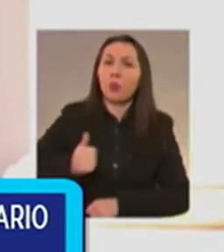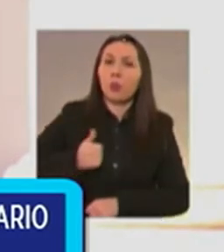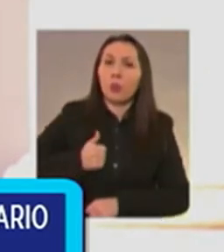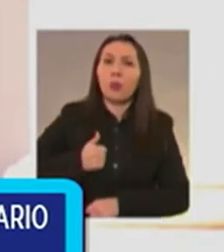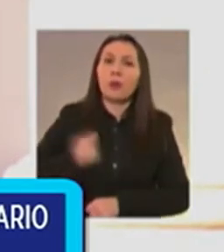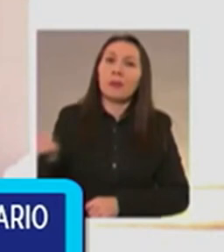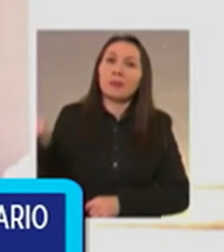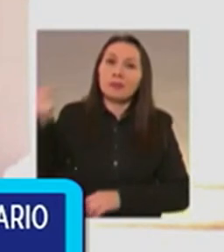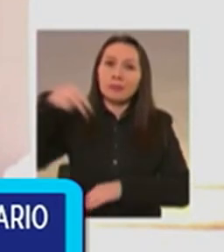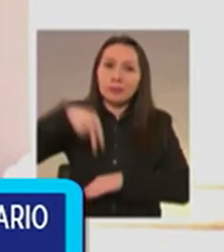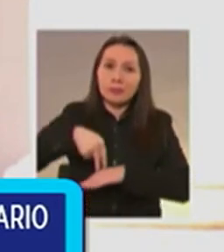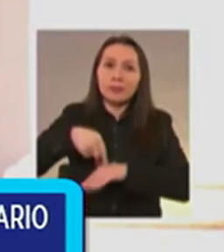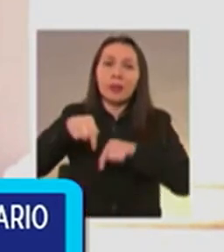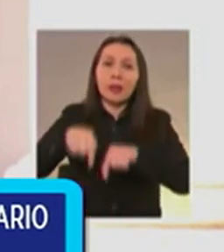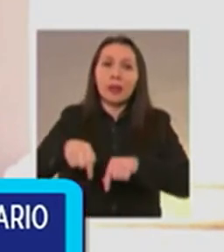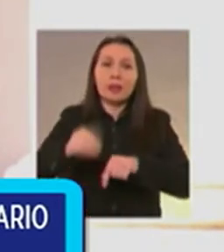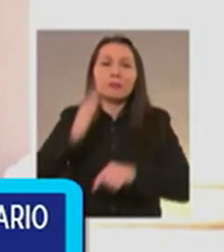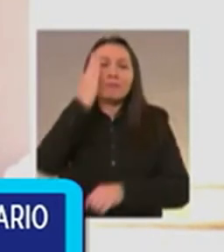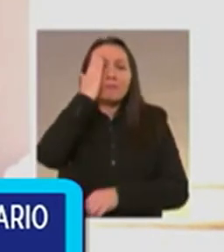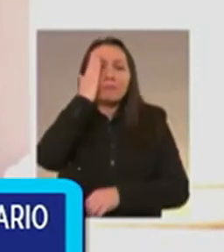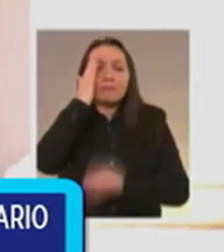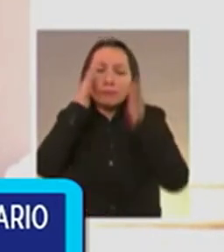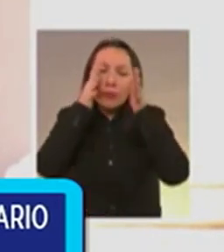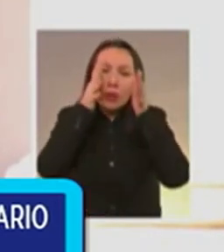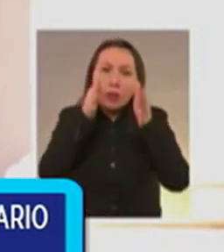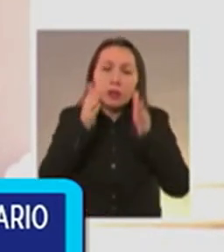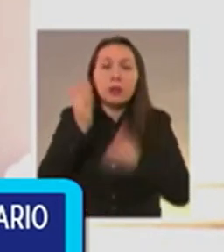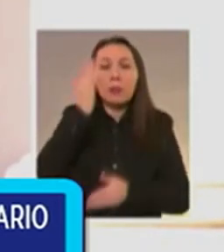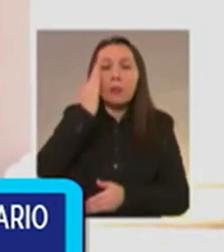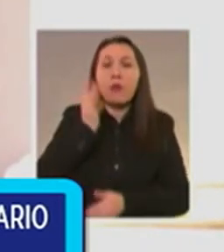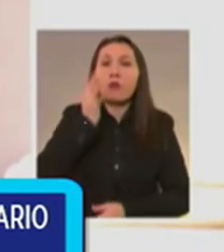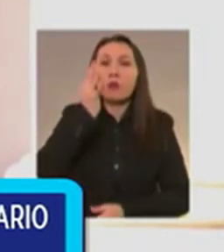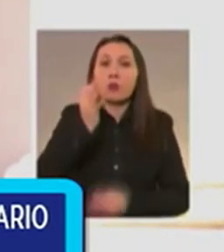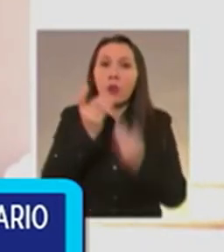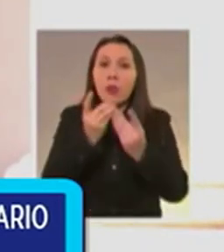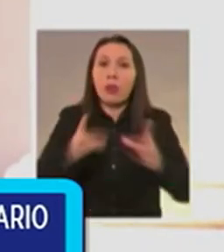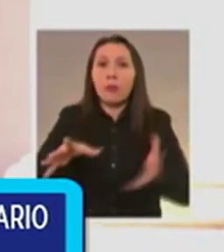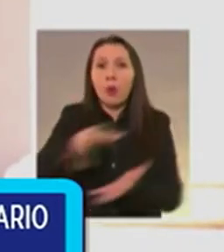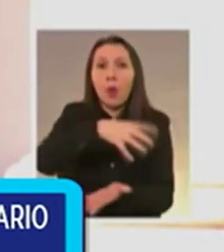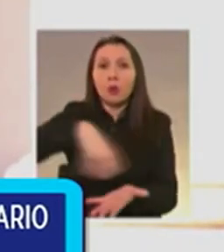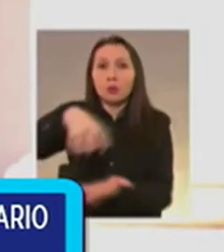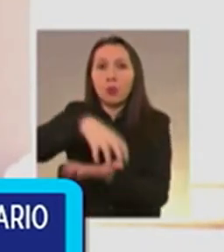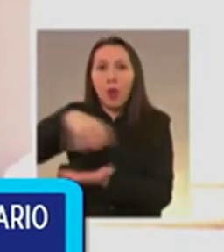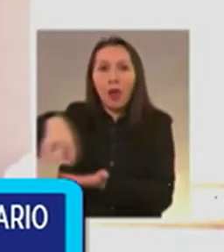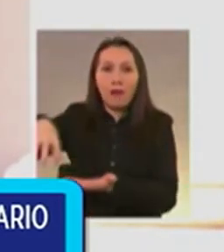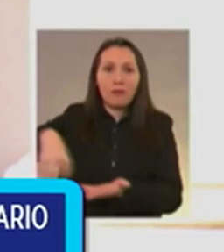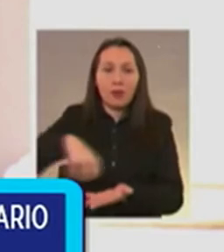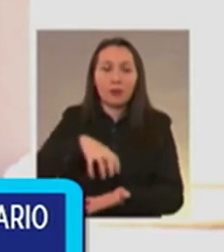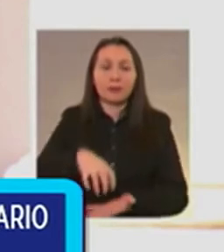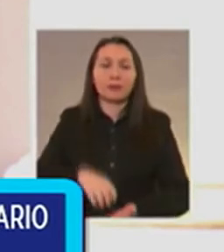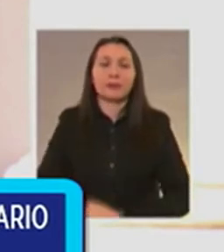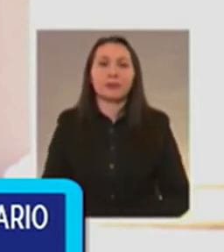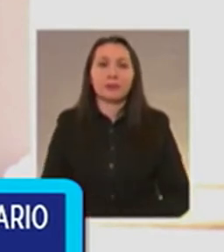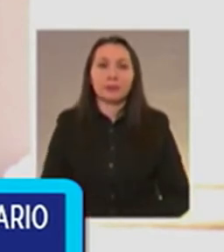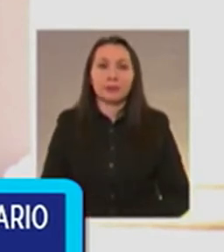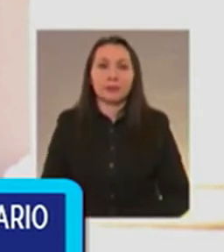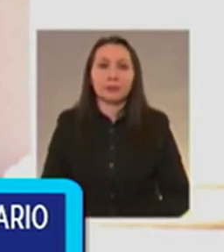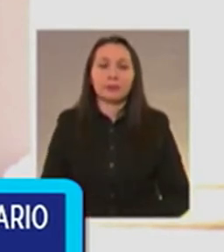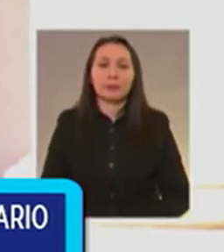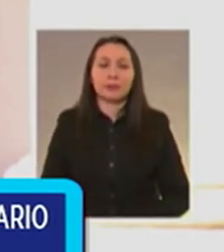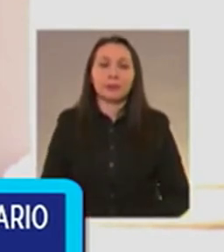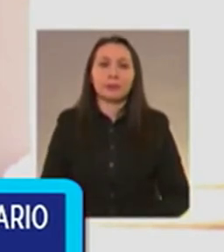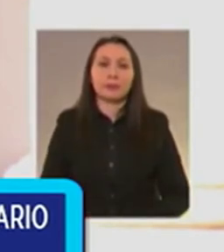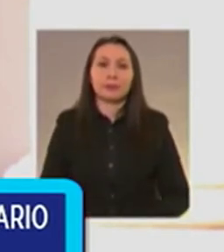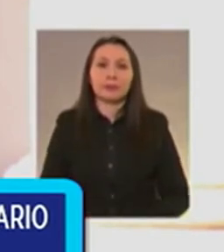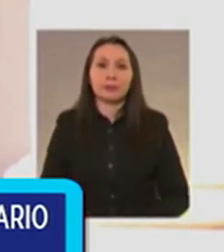Salvador Allende. Hay mucha discusión, dicen que se suicidó. Al fin de cuentas fue víctima de un golpe de estado. El palacio donde se encontraba, el